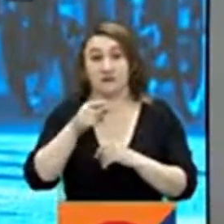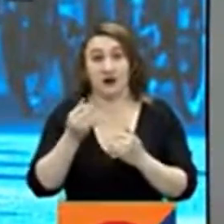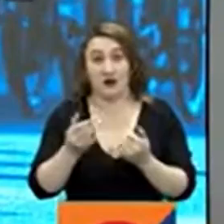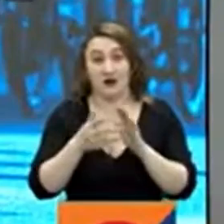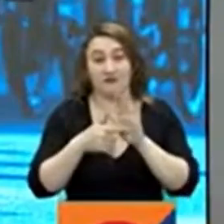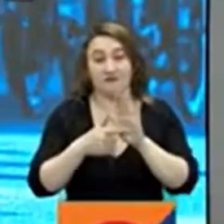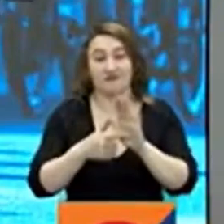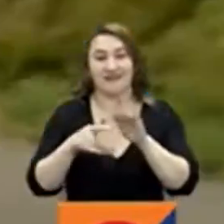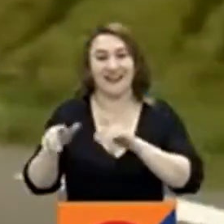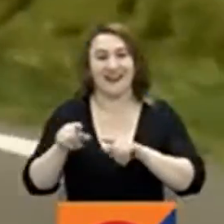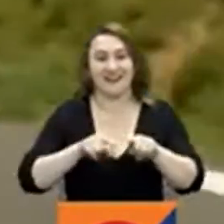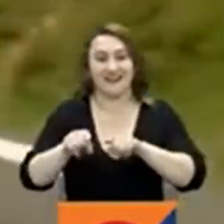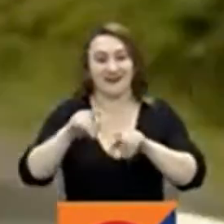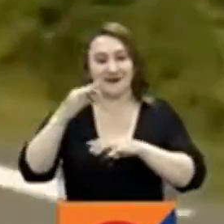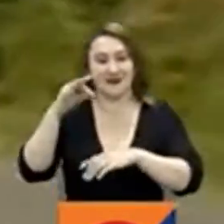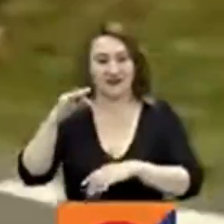francesa.